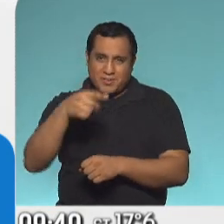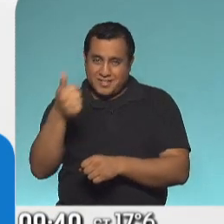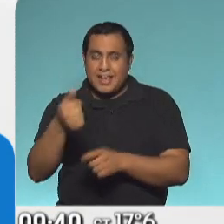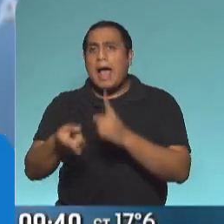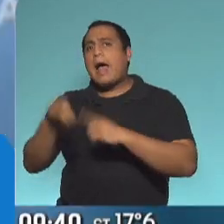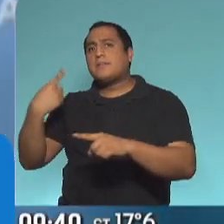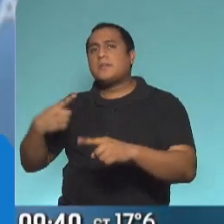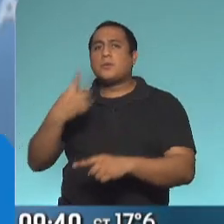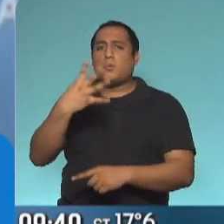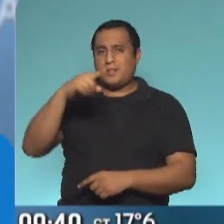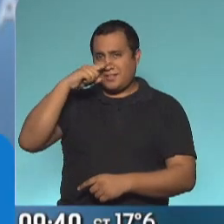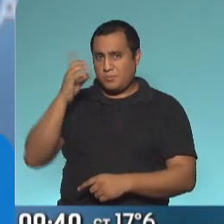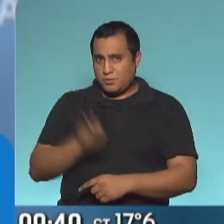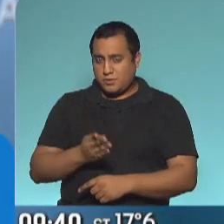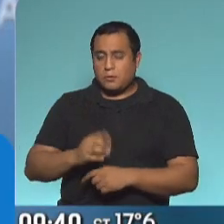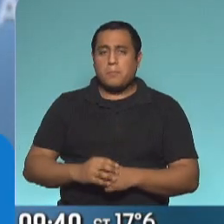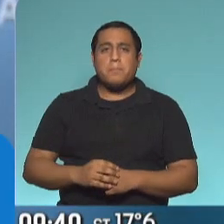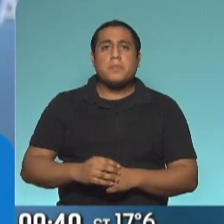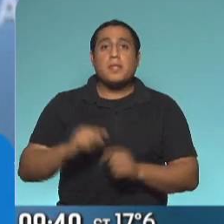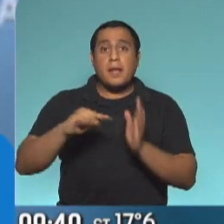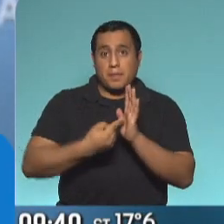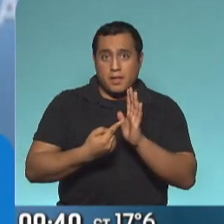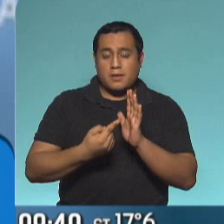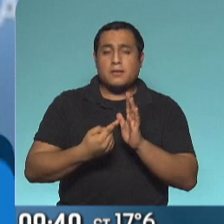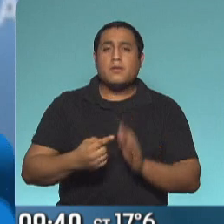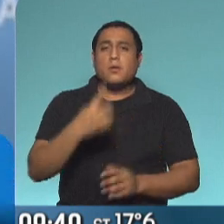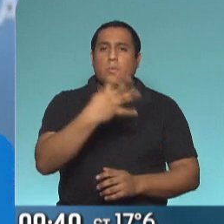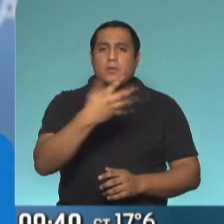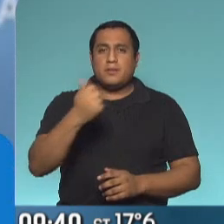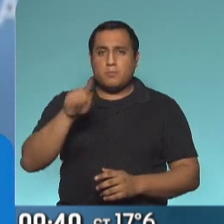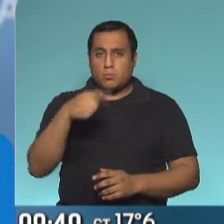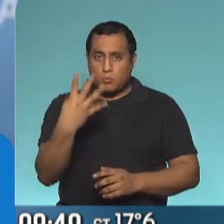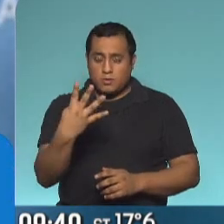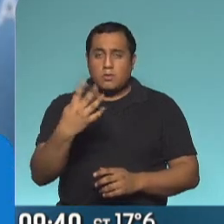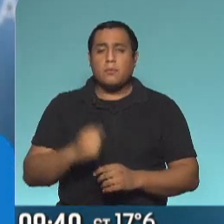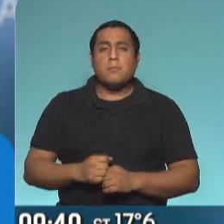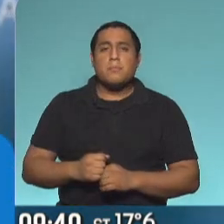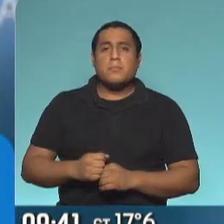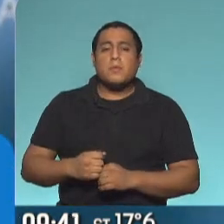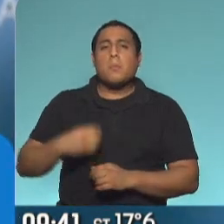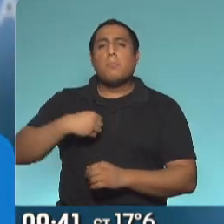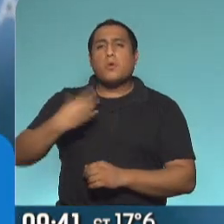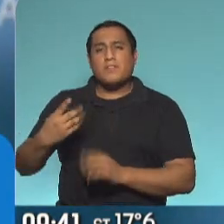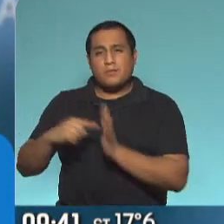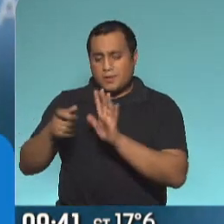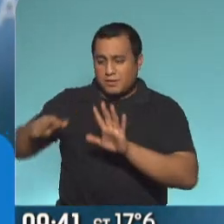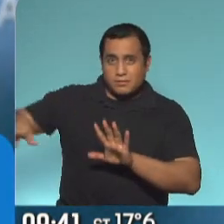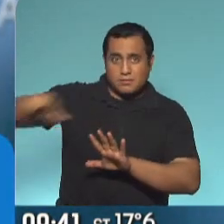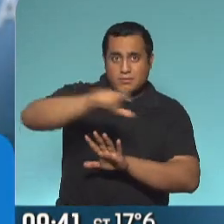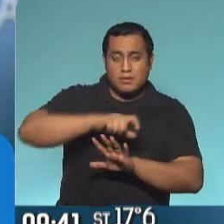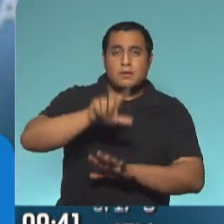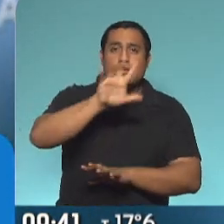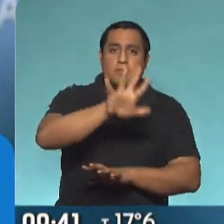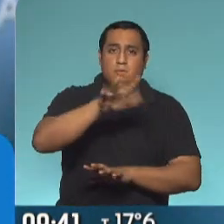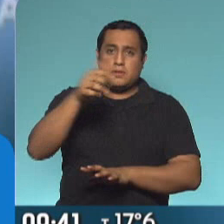día de ayer fue 47 en la ciudad de buenos aires- 46.4 en la región metropolitana de la provincia de buenos aires-